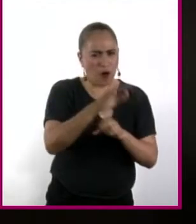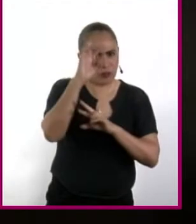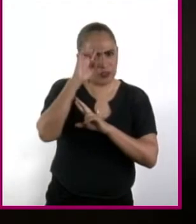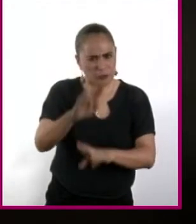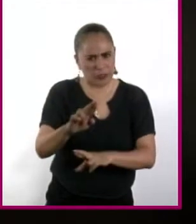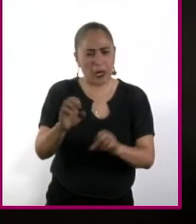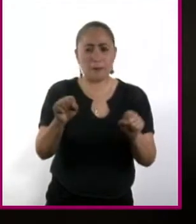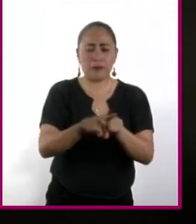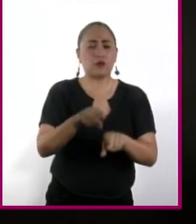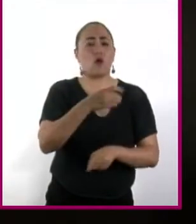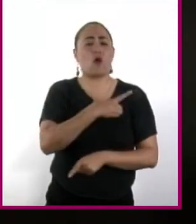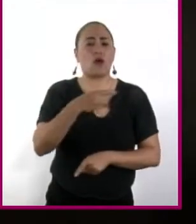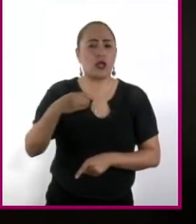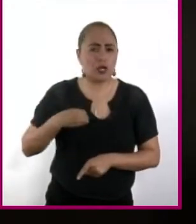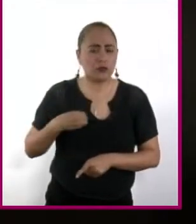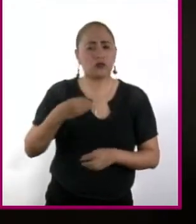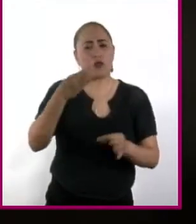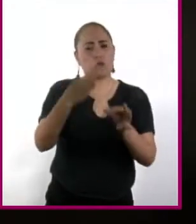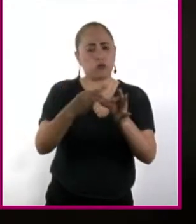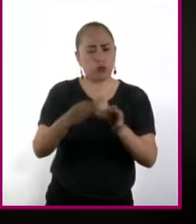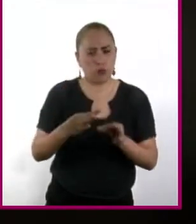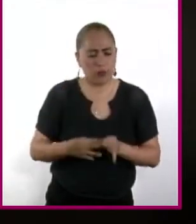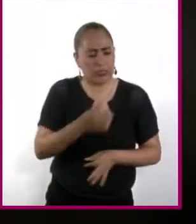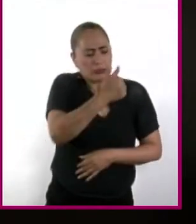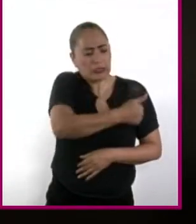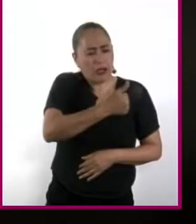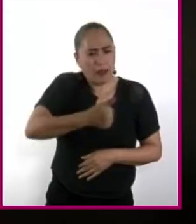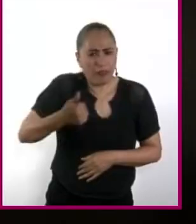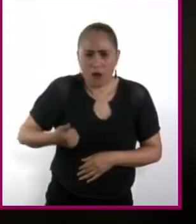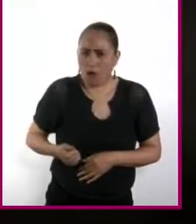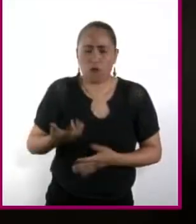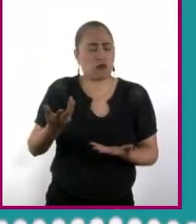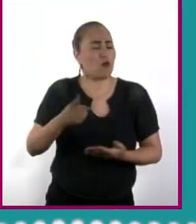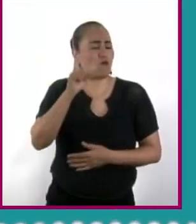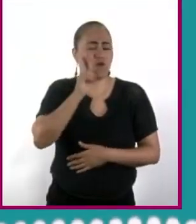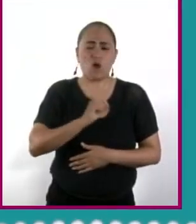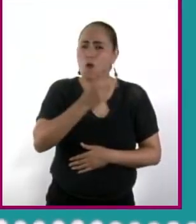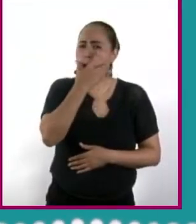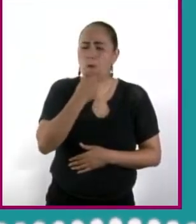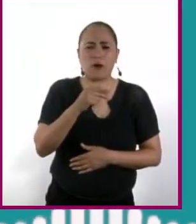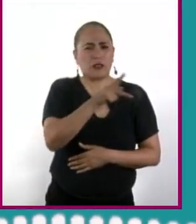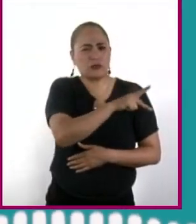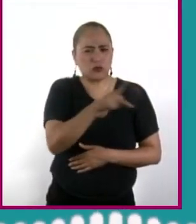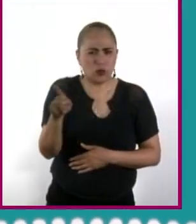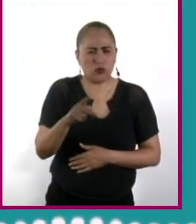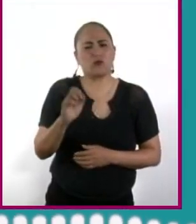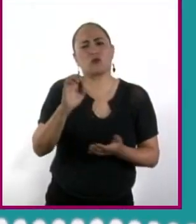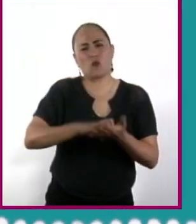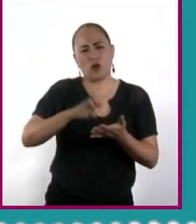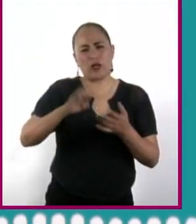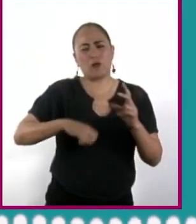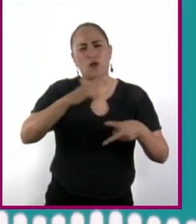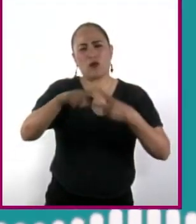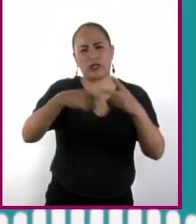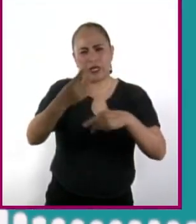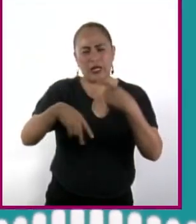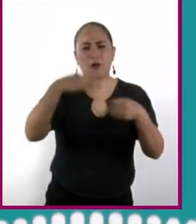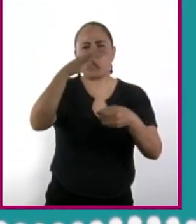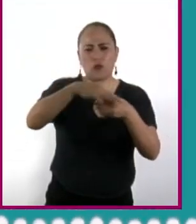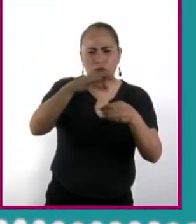nuestras obligaciones como ciudadanos y ciudadanas, como salir a votar y pagar nuestros